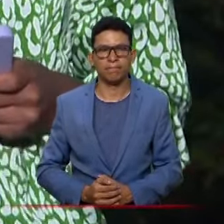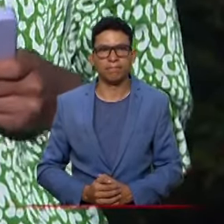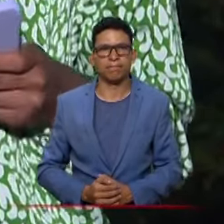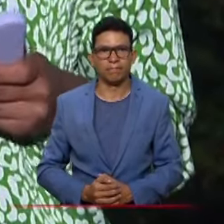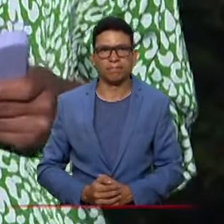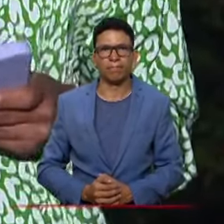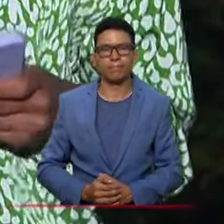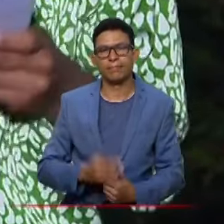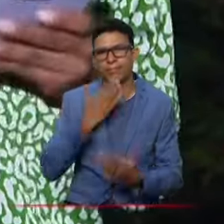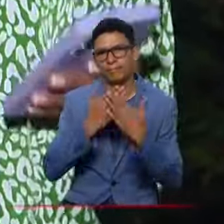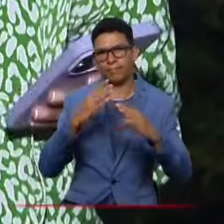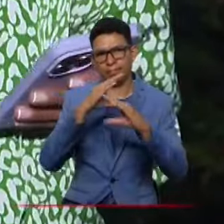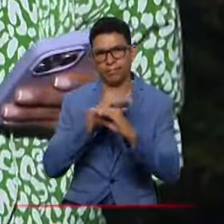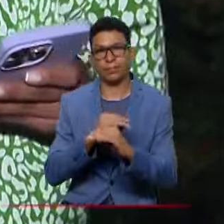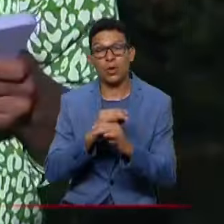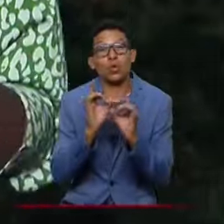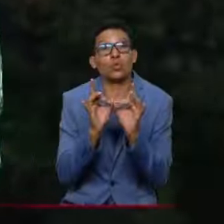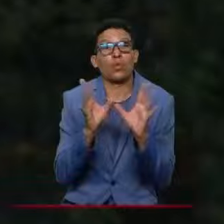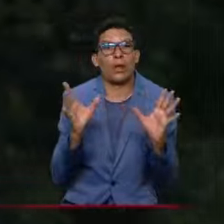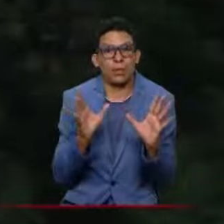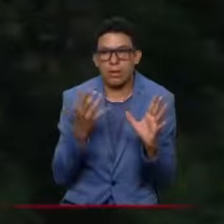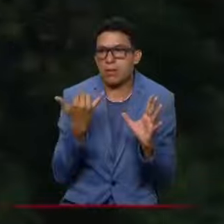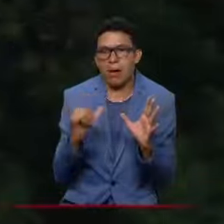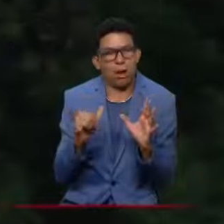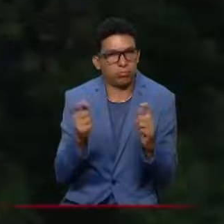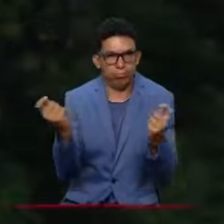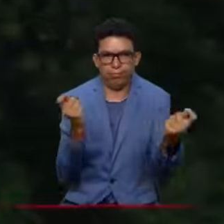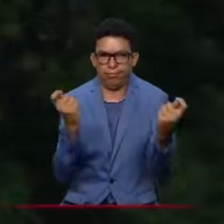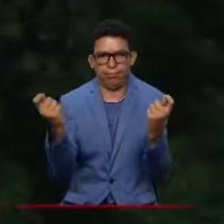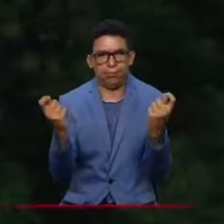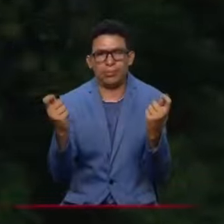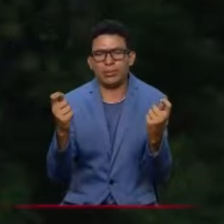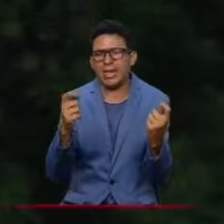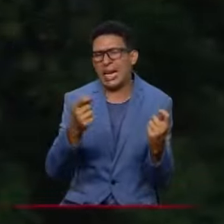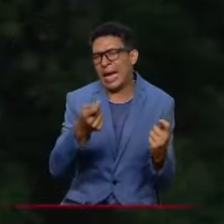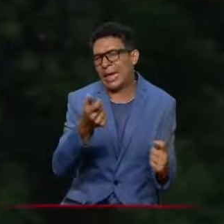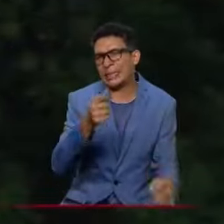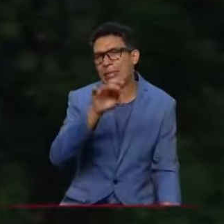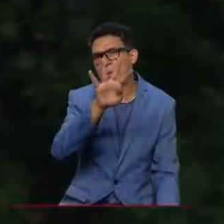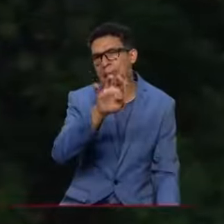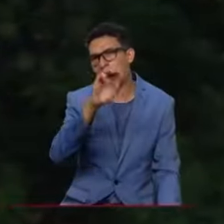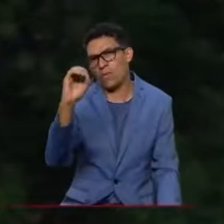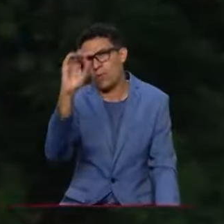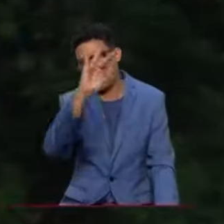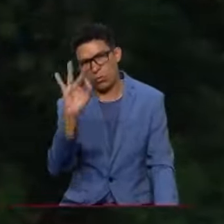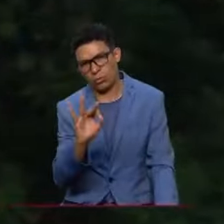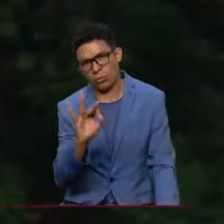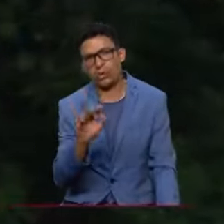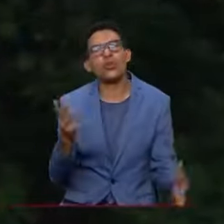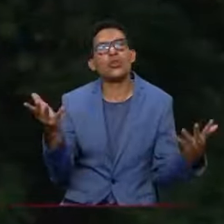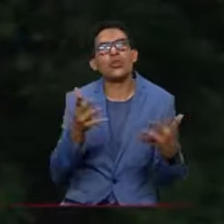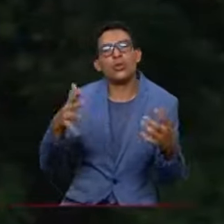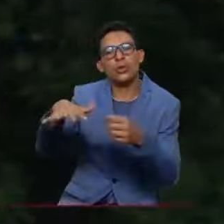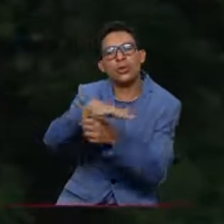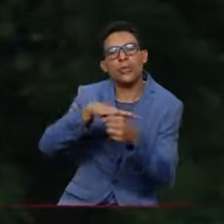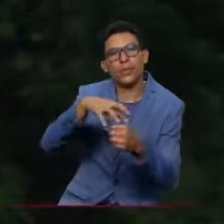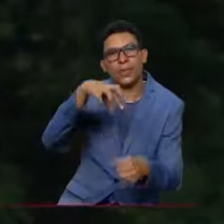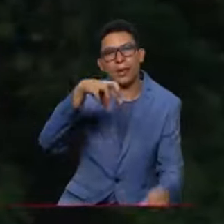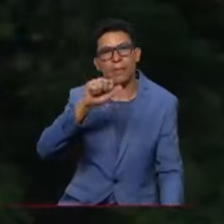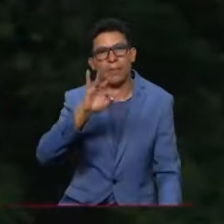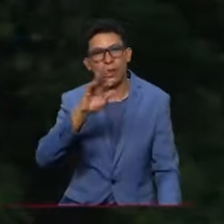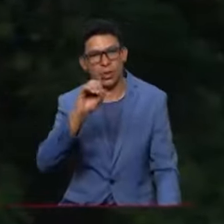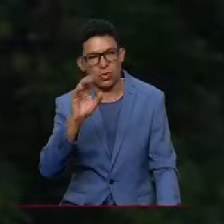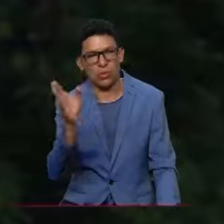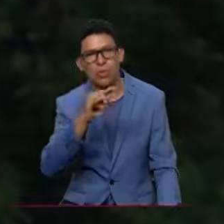Mónica, buenas noches. Pues por fortuna la situación ha sido controlada en un 90% en el sector de Patio Bonito. Ahora